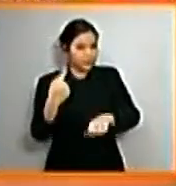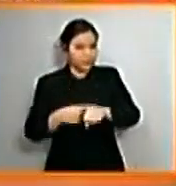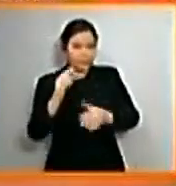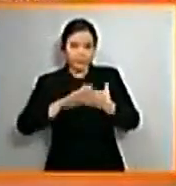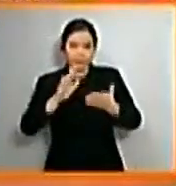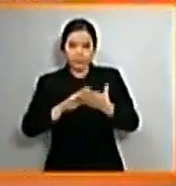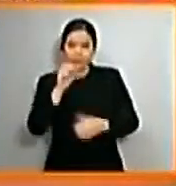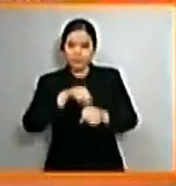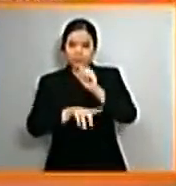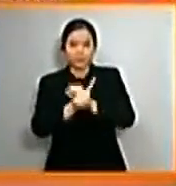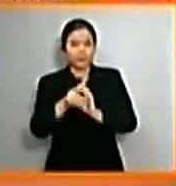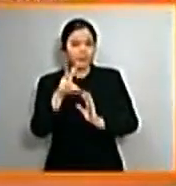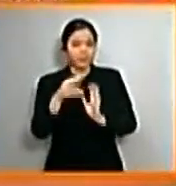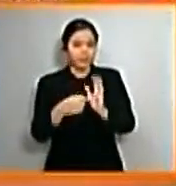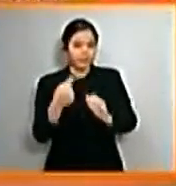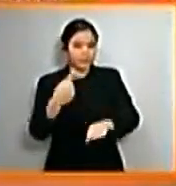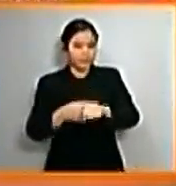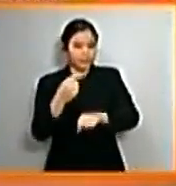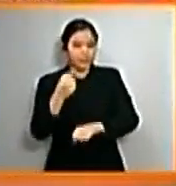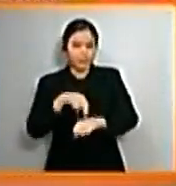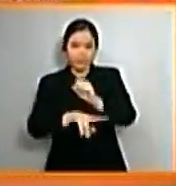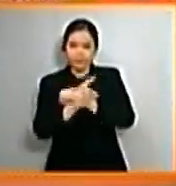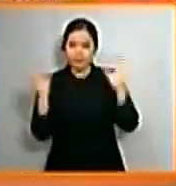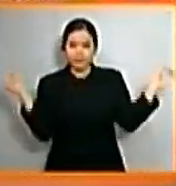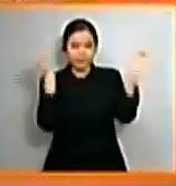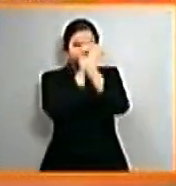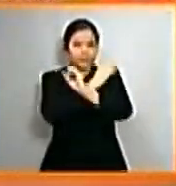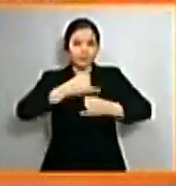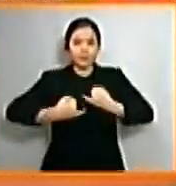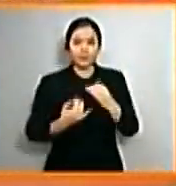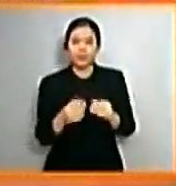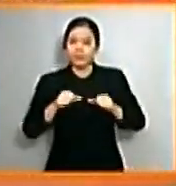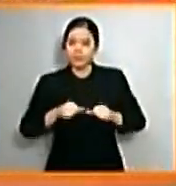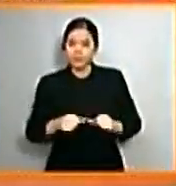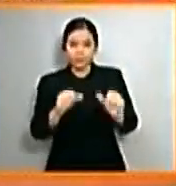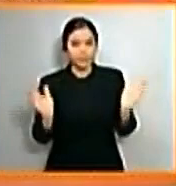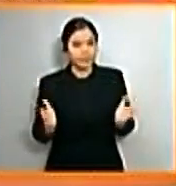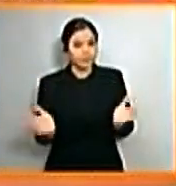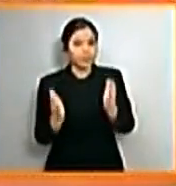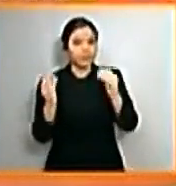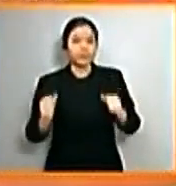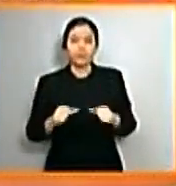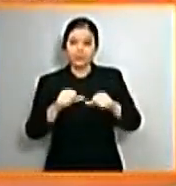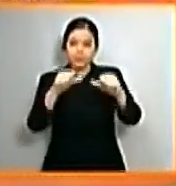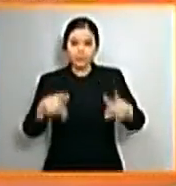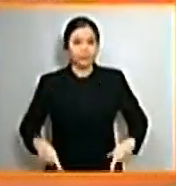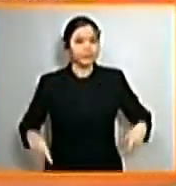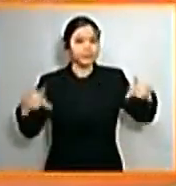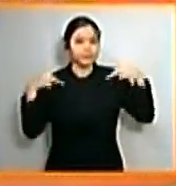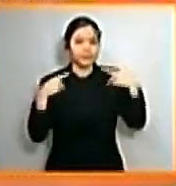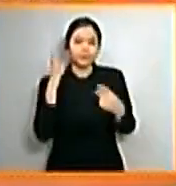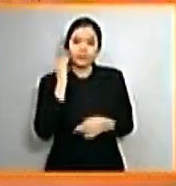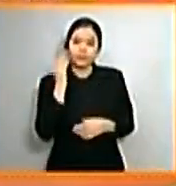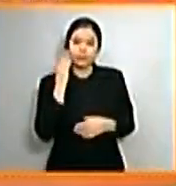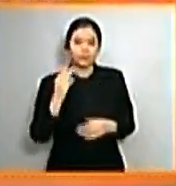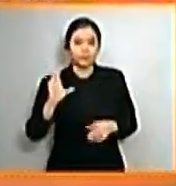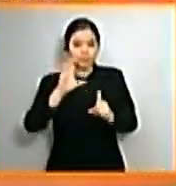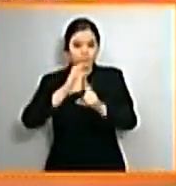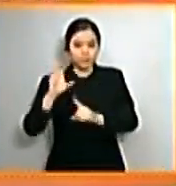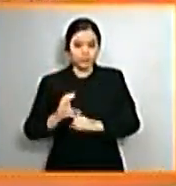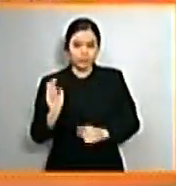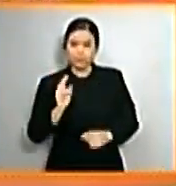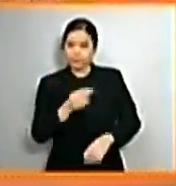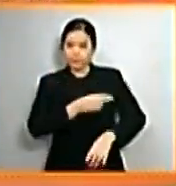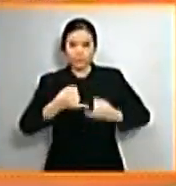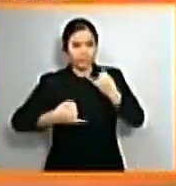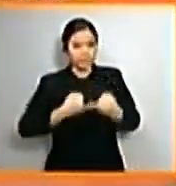inversión con premiados y 1.000 veces con premiados. Juárez, nos complace seguir animándolos a que sigan viviendo la experiencia de cada uno de nuestros juegos.